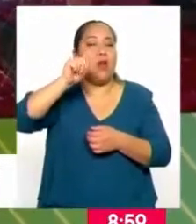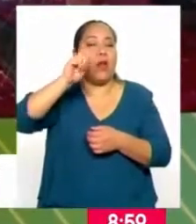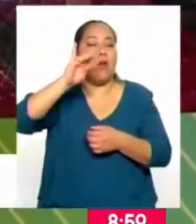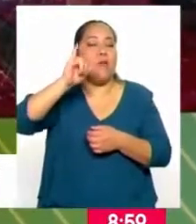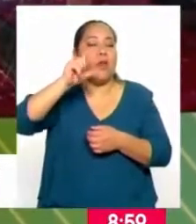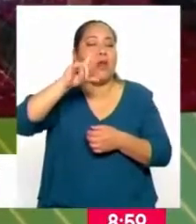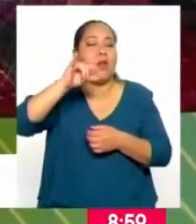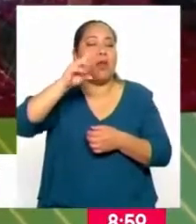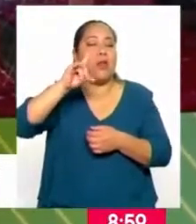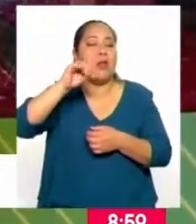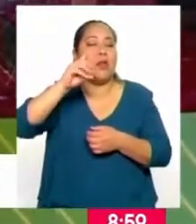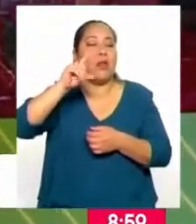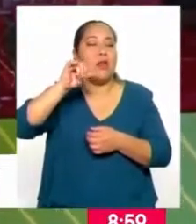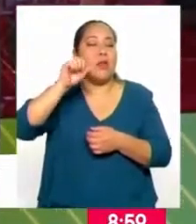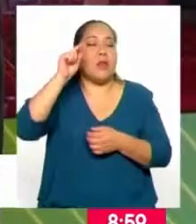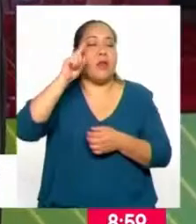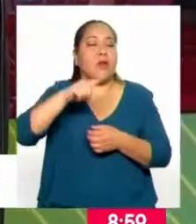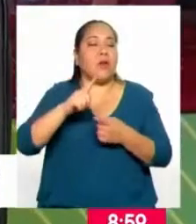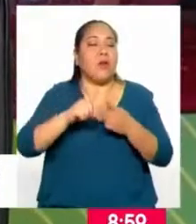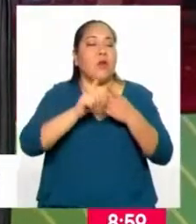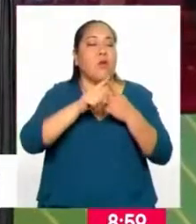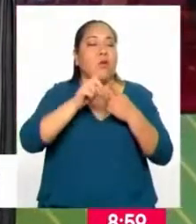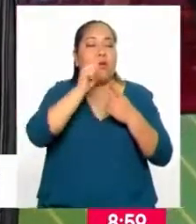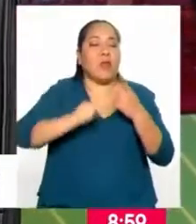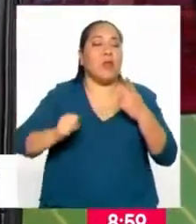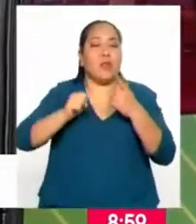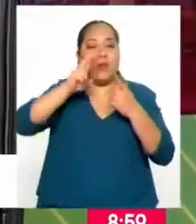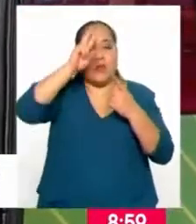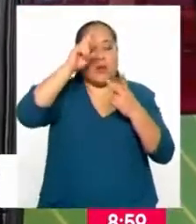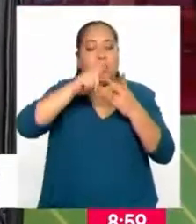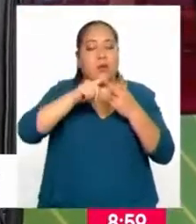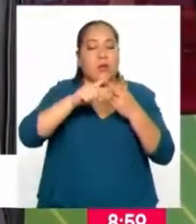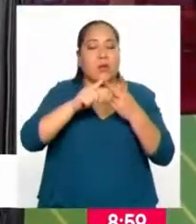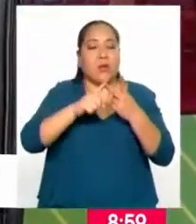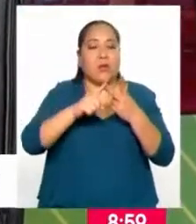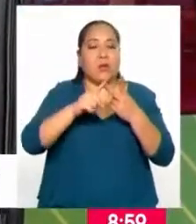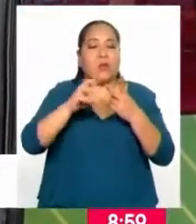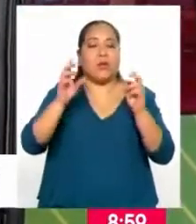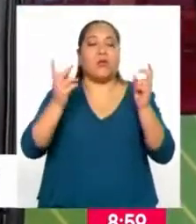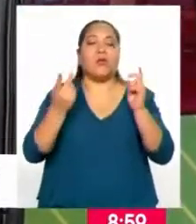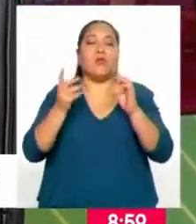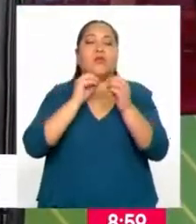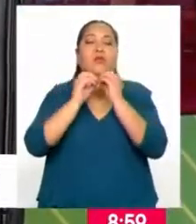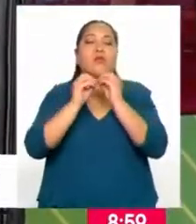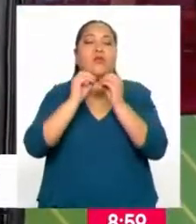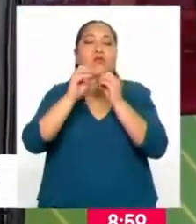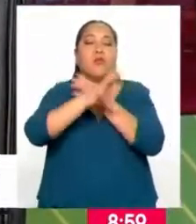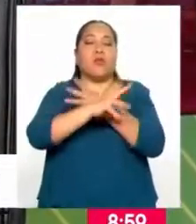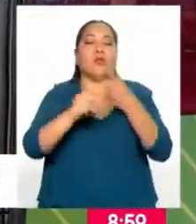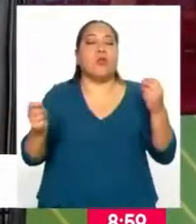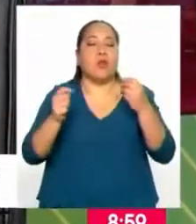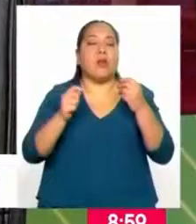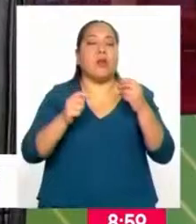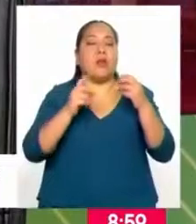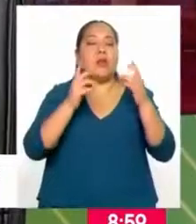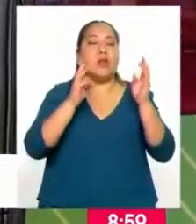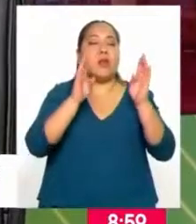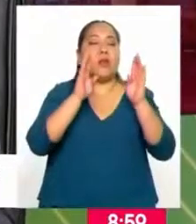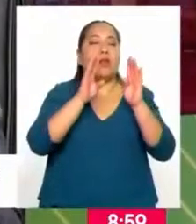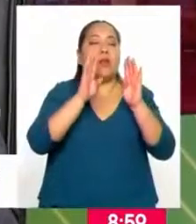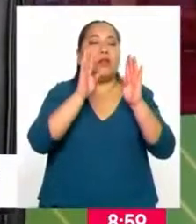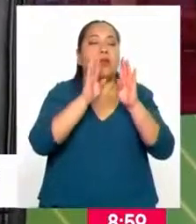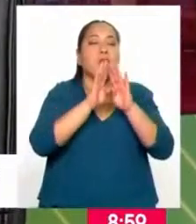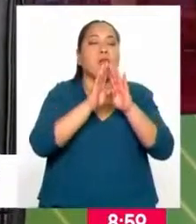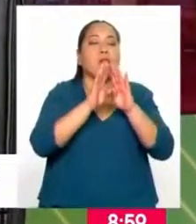acusarlo. Una es la traición a la patria. La segunda es por disolver inconstitucionalmente el Congreso. La tercera es por no convocar